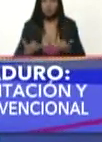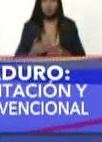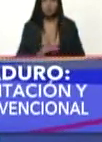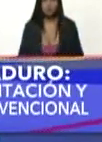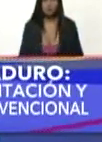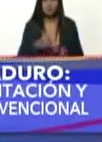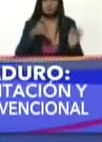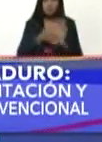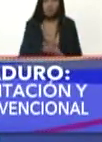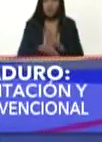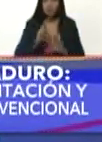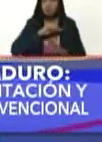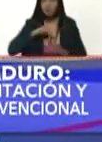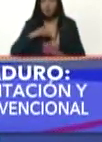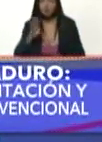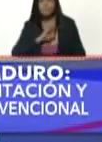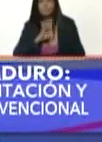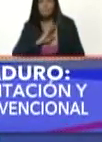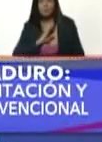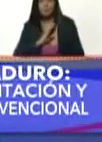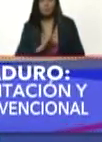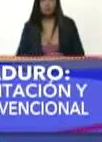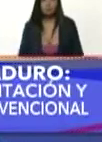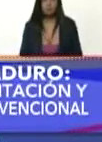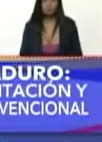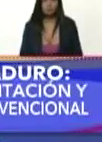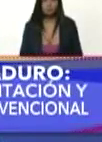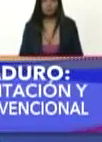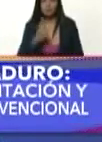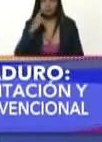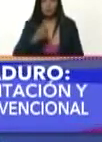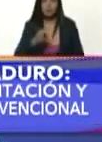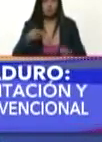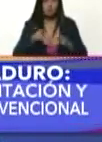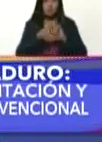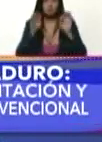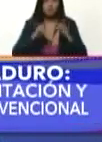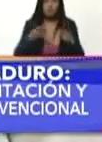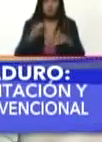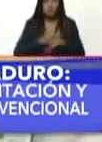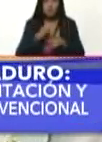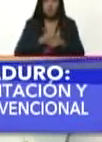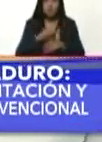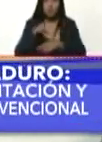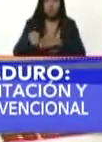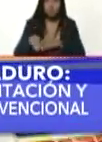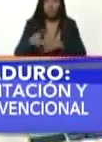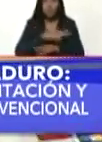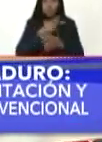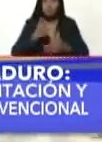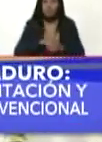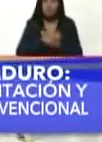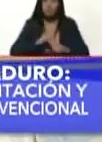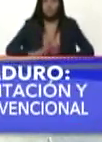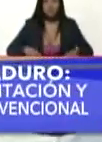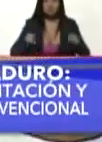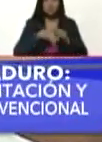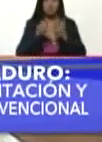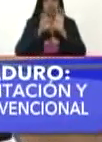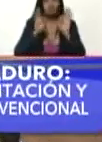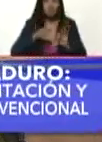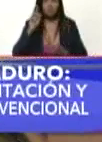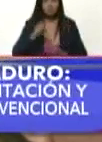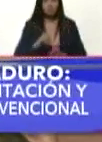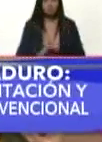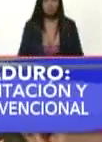sobre cómo es deber de un gobierno, de un Estado y de una fuerza militar